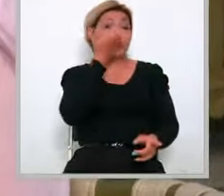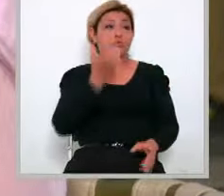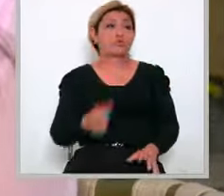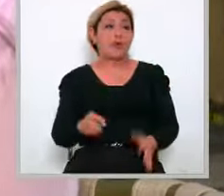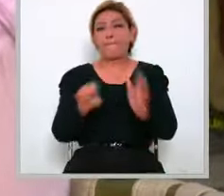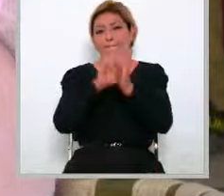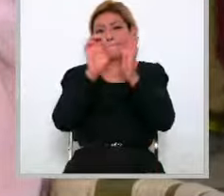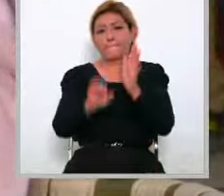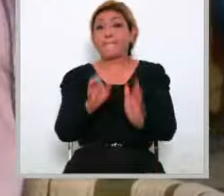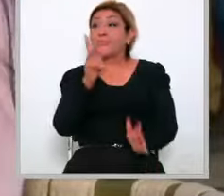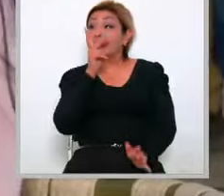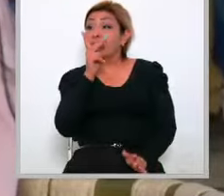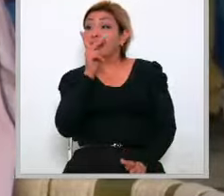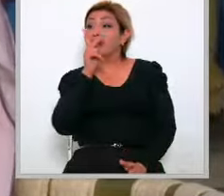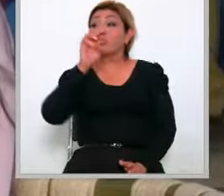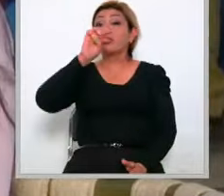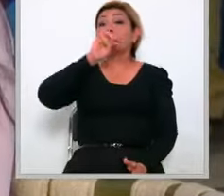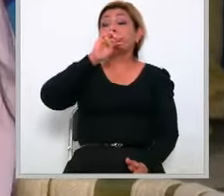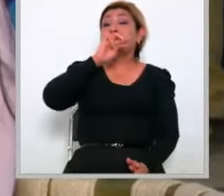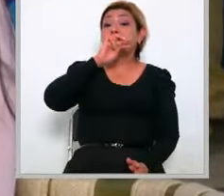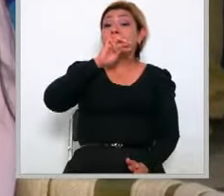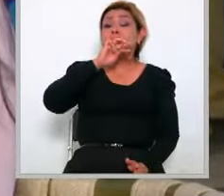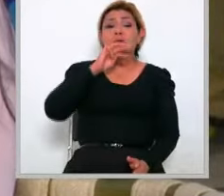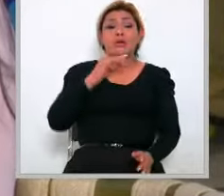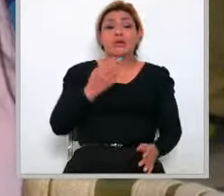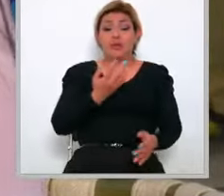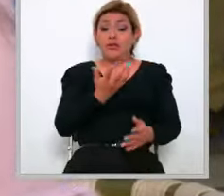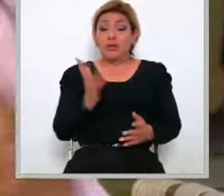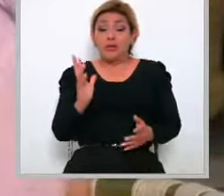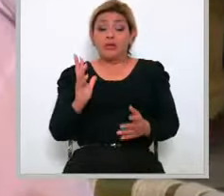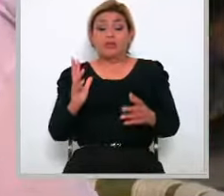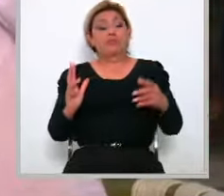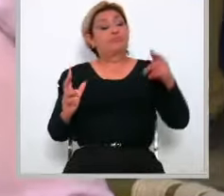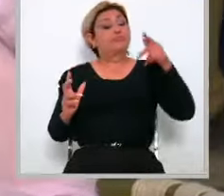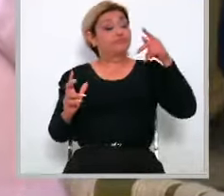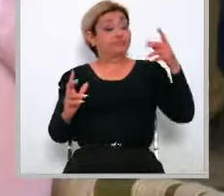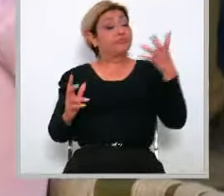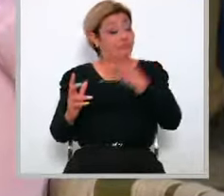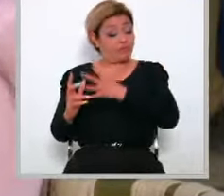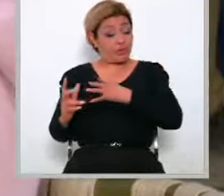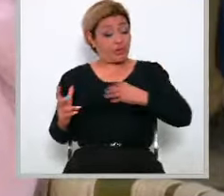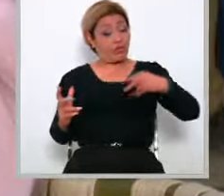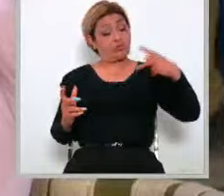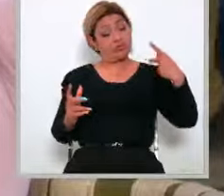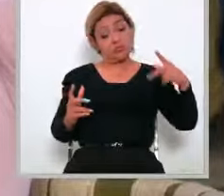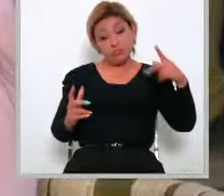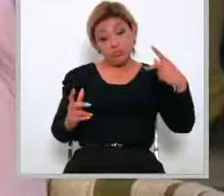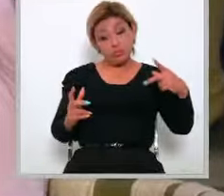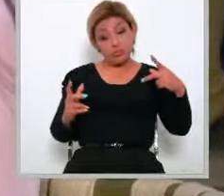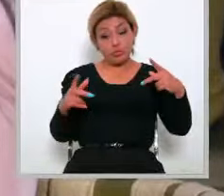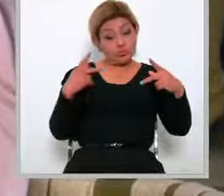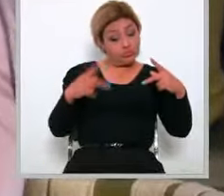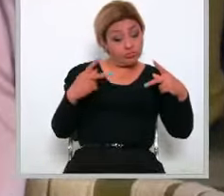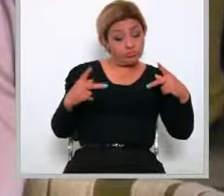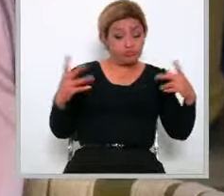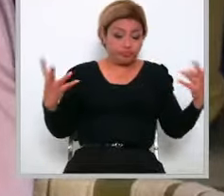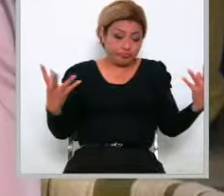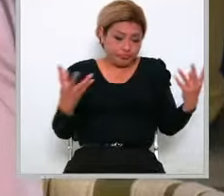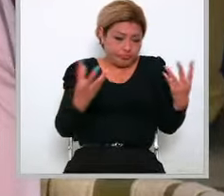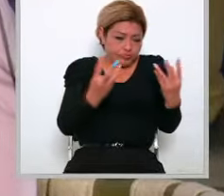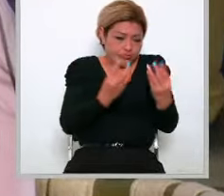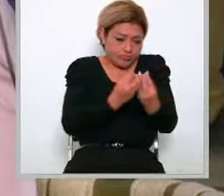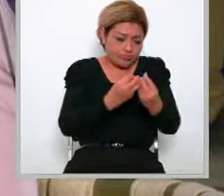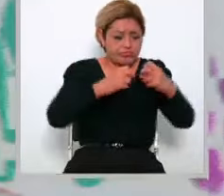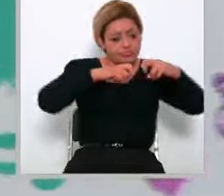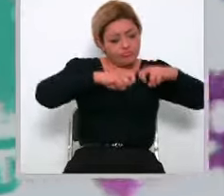un tiempo de calidad a sus hijos, un tiempo en donde puedan sentarse en un rincón de la casa, en contarles un cuento,